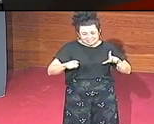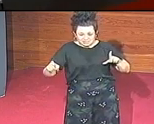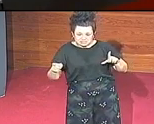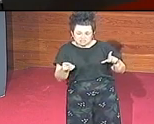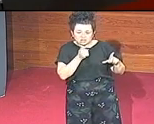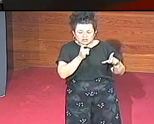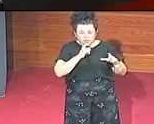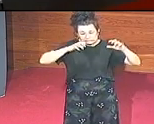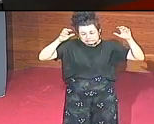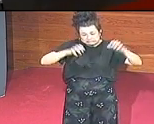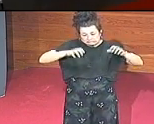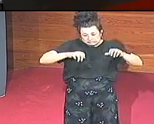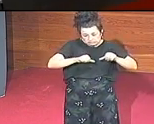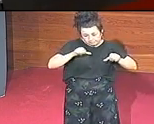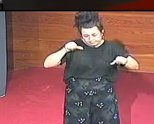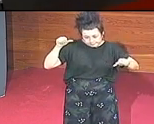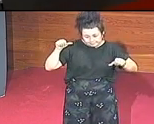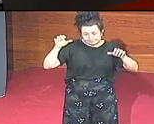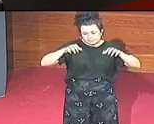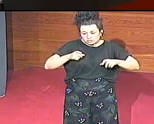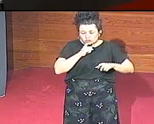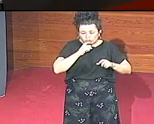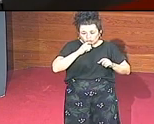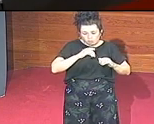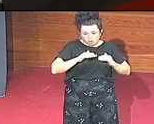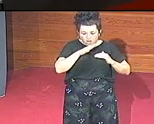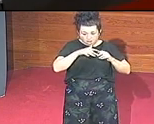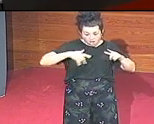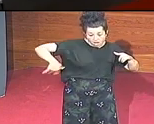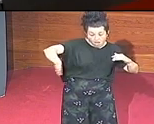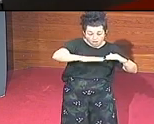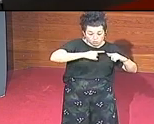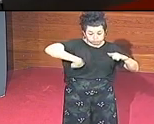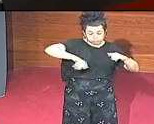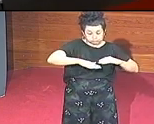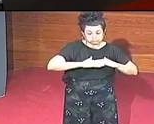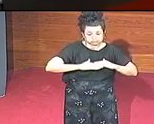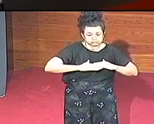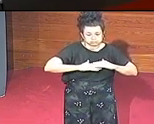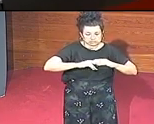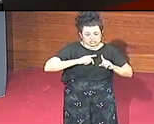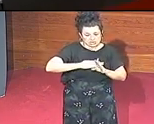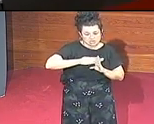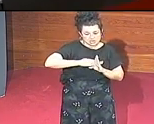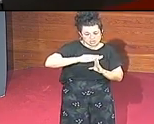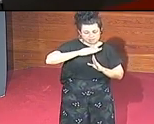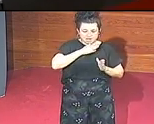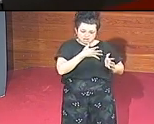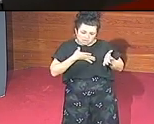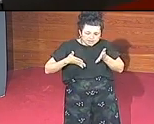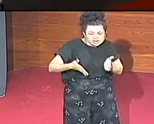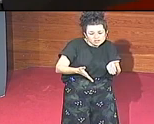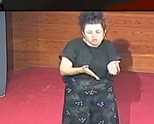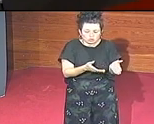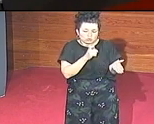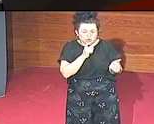las lluvias de estos días el nivel del embalse como es el cauce de un río y un poco plantear los elementos que tú crees